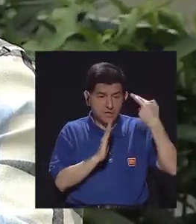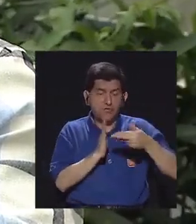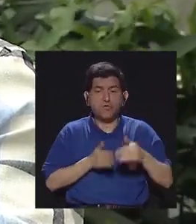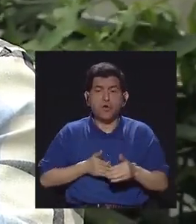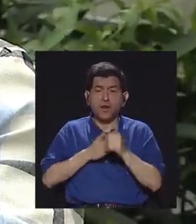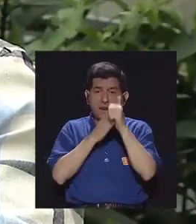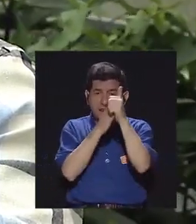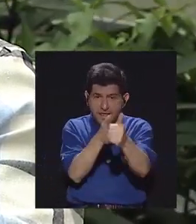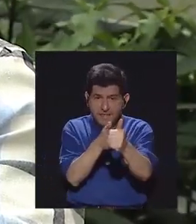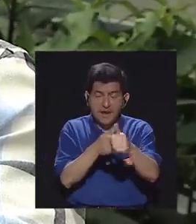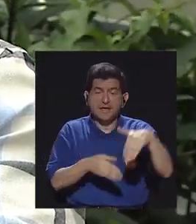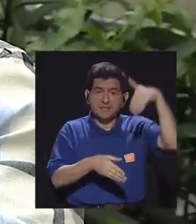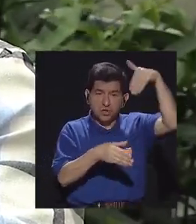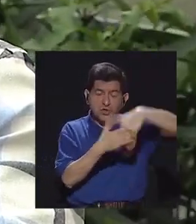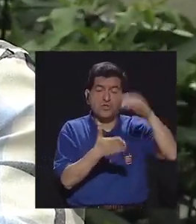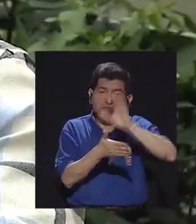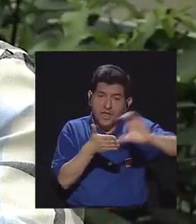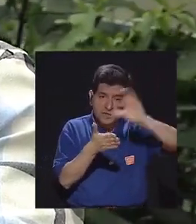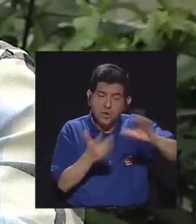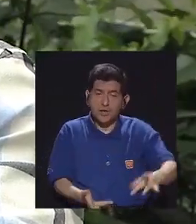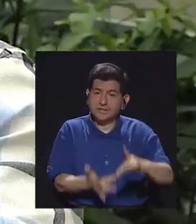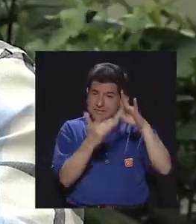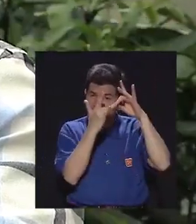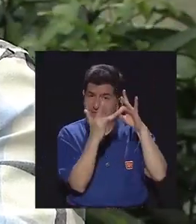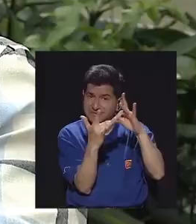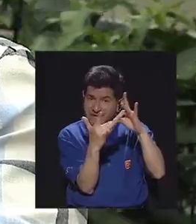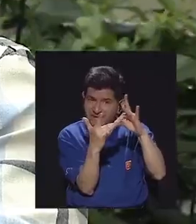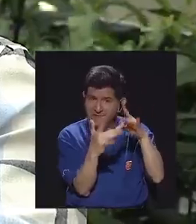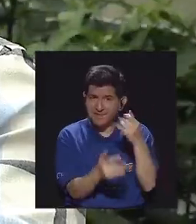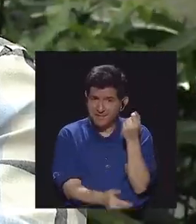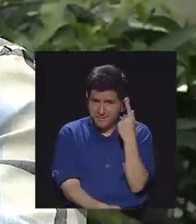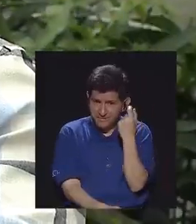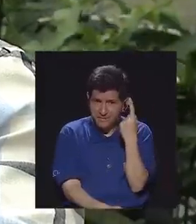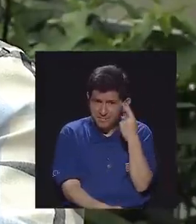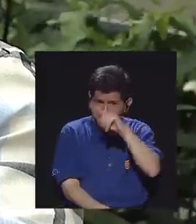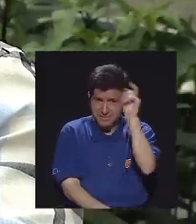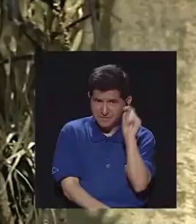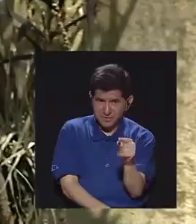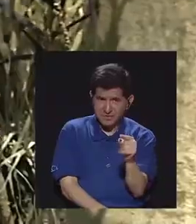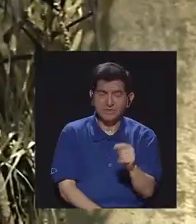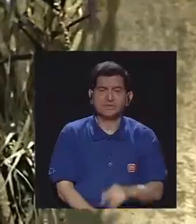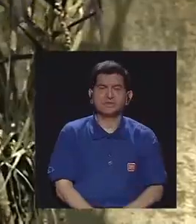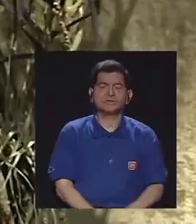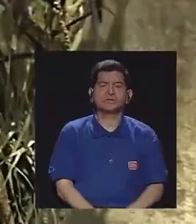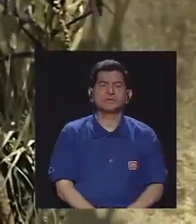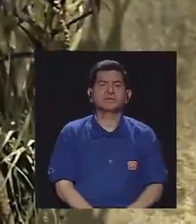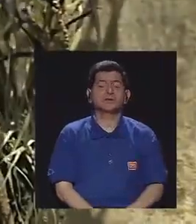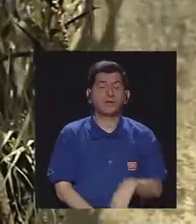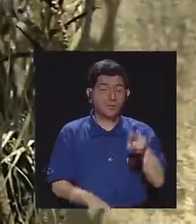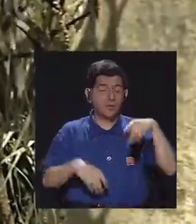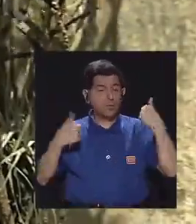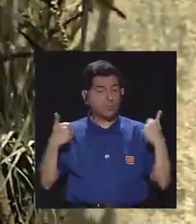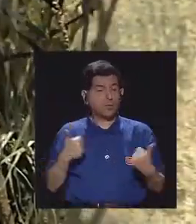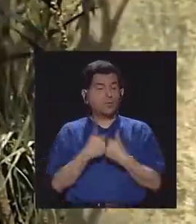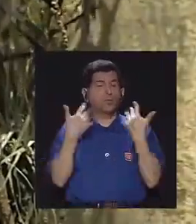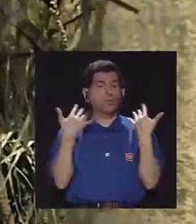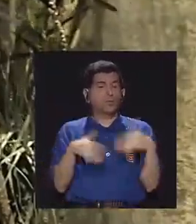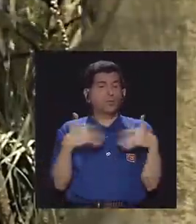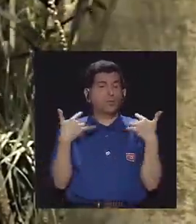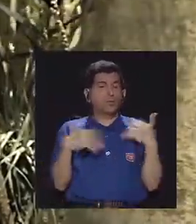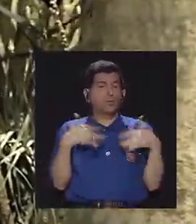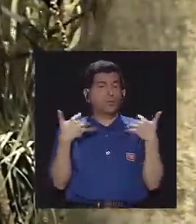papel de liderazgo en el colegio principalmente. Uh-huh. No sé si me explico la pregunta. Sí, bueno, ha sido todo un reto,